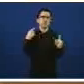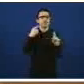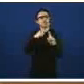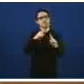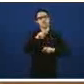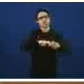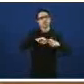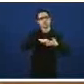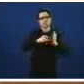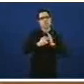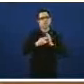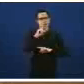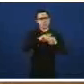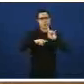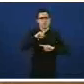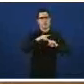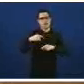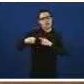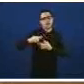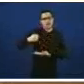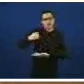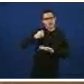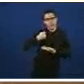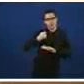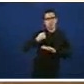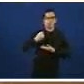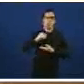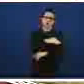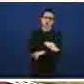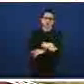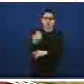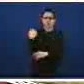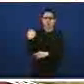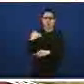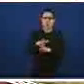Un problema Un máis Herdado De gobernos anteriores Moitas gracias Señoría Muchas gracias